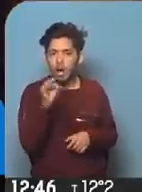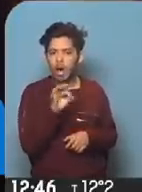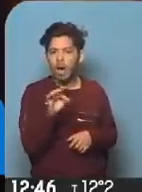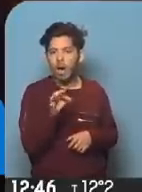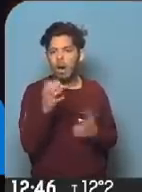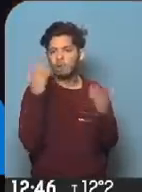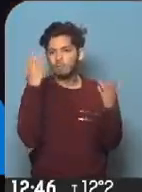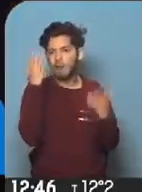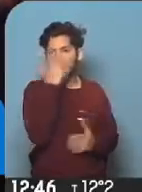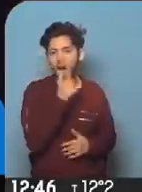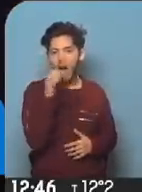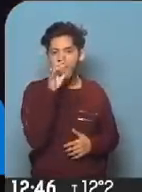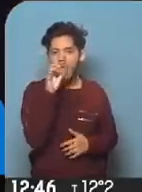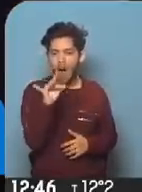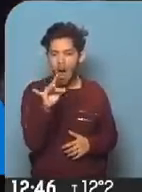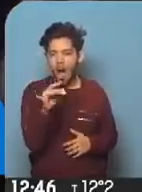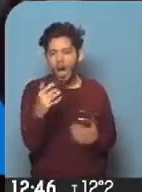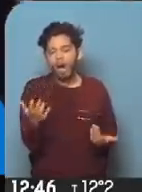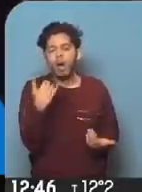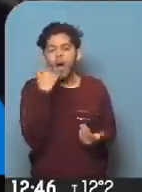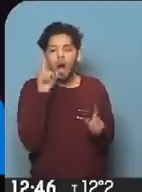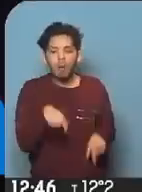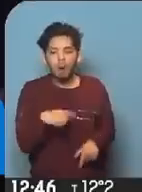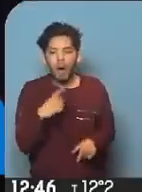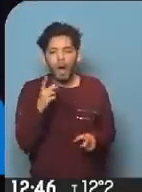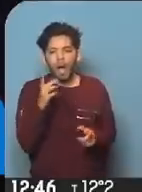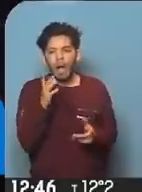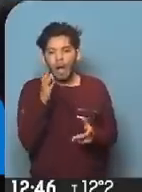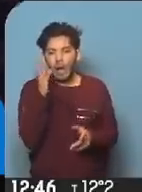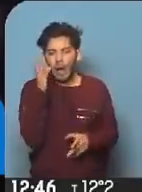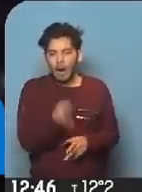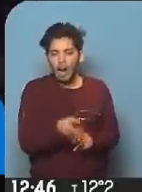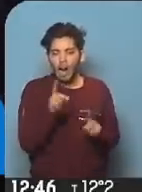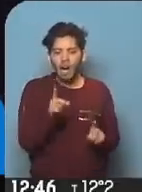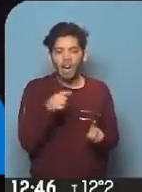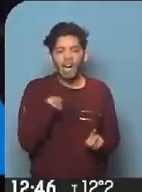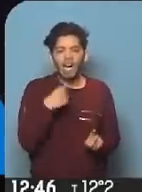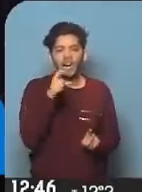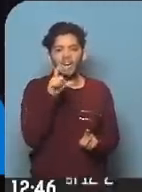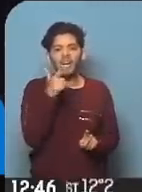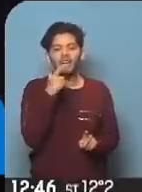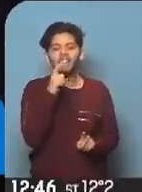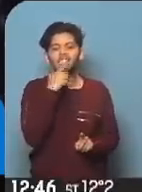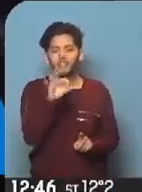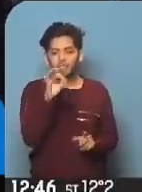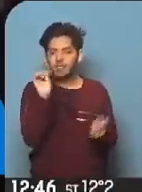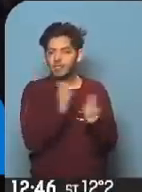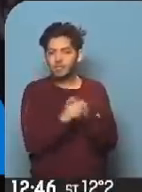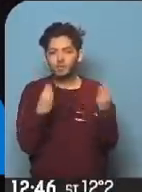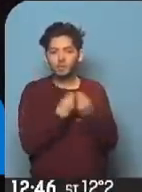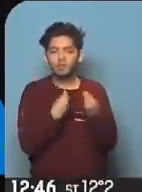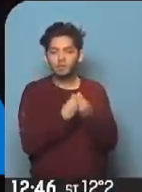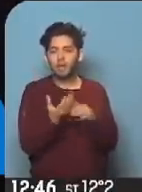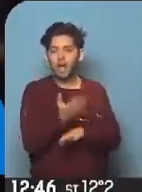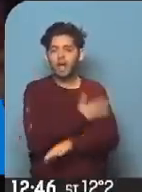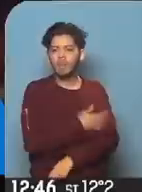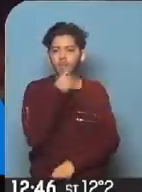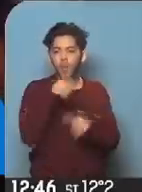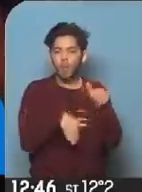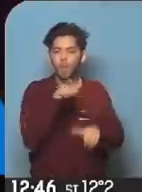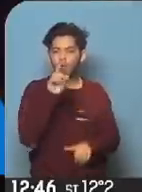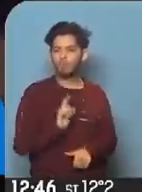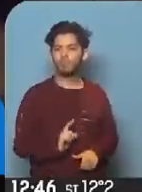sé. No, eso, y nosotros estamos viendo en Claxo con algunas investigaciones que estamos haciendo, cambió mucho, Mavi, porque ahora, antes el voto